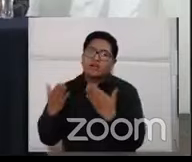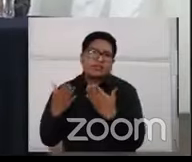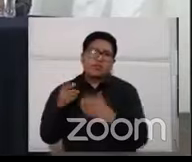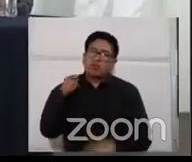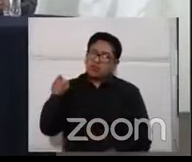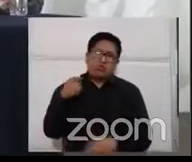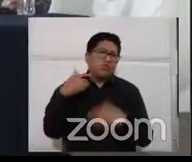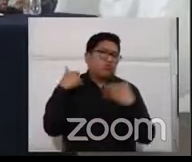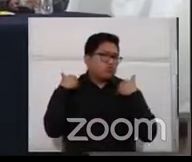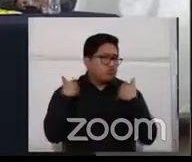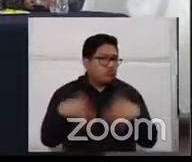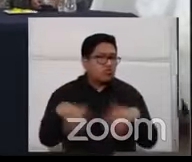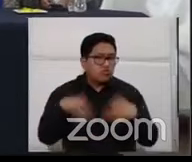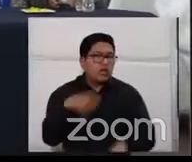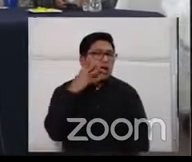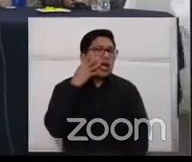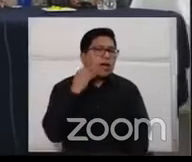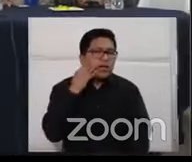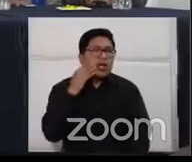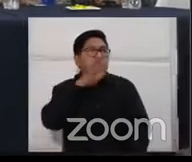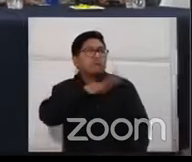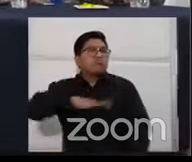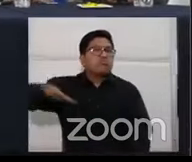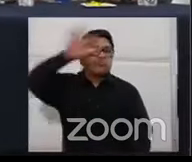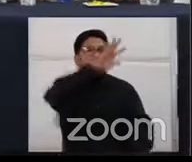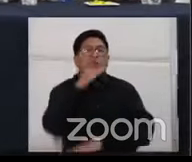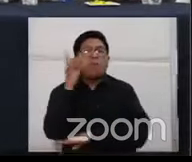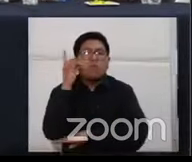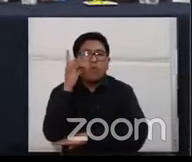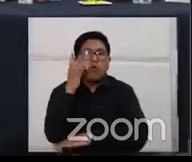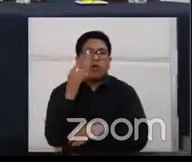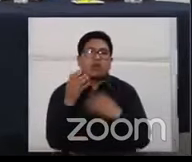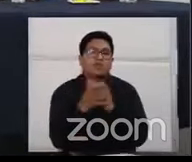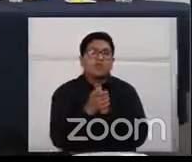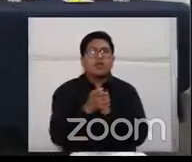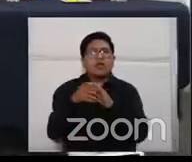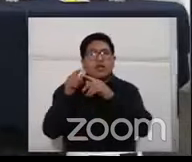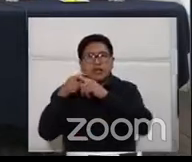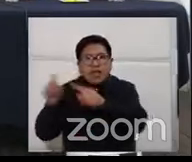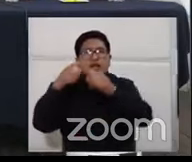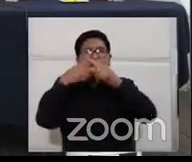i como un estado mental